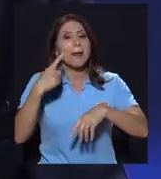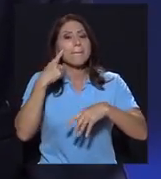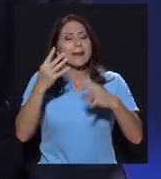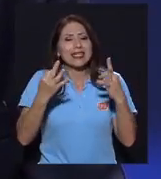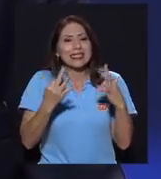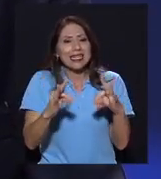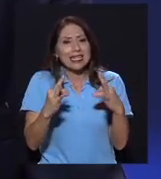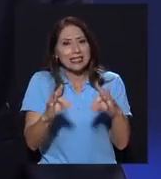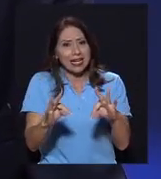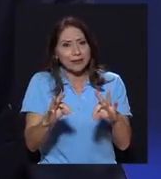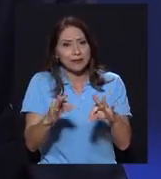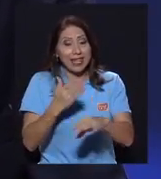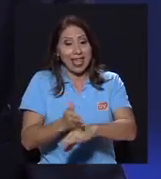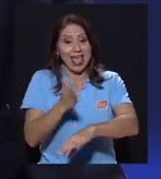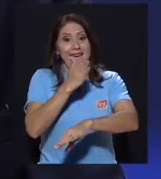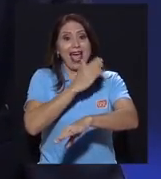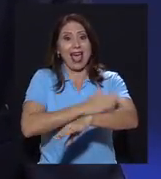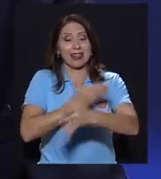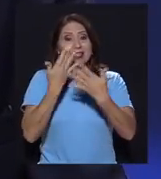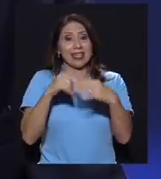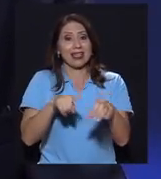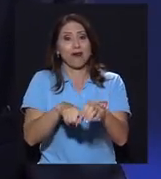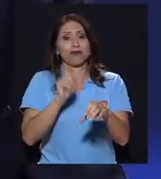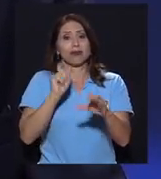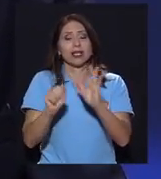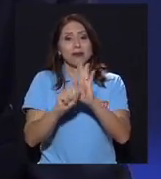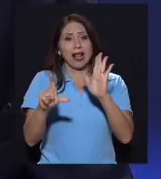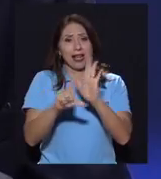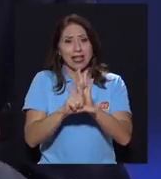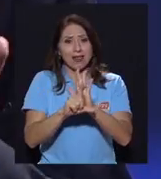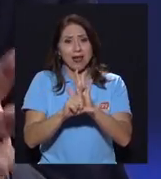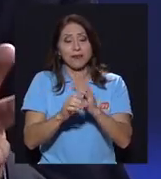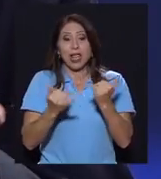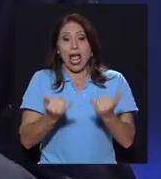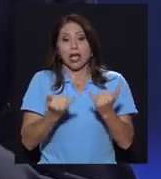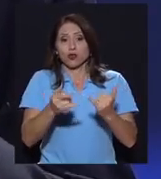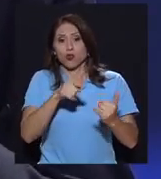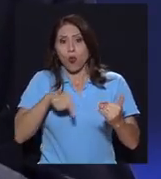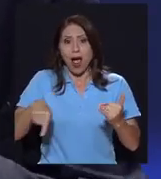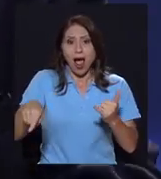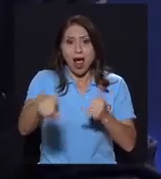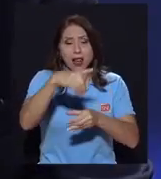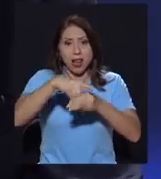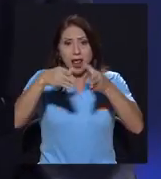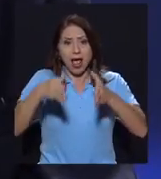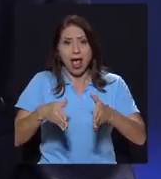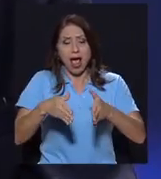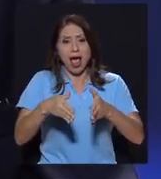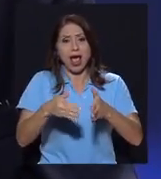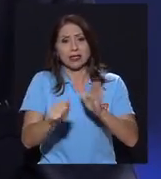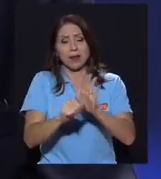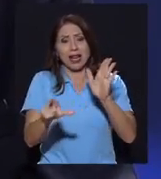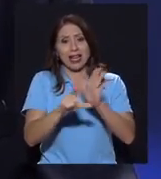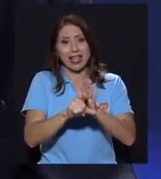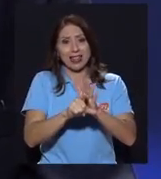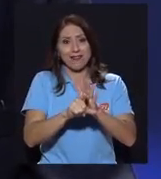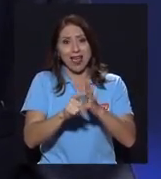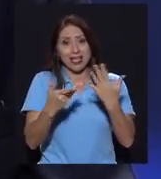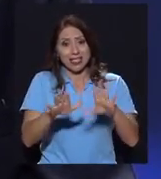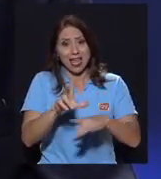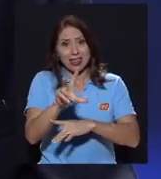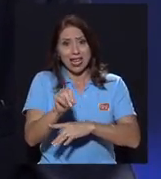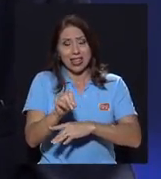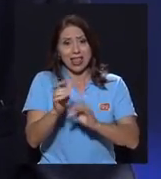tratar al menos de antes de salir de la asamblea legislativa dejar el actual la actual asamblea el 30 de abril dejar